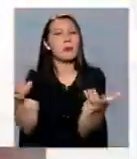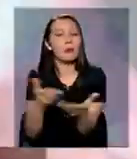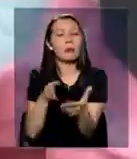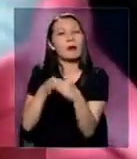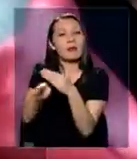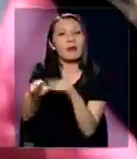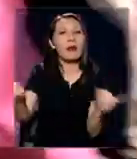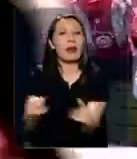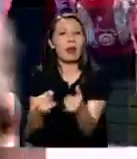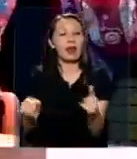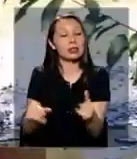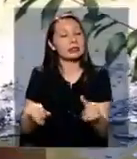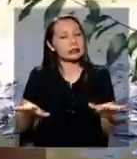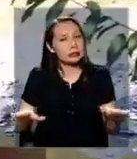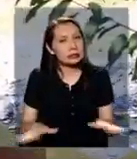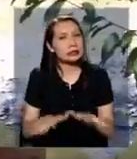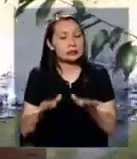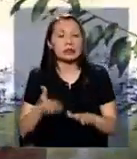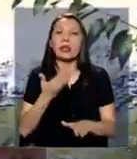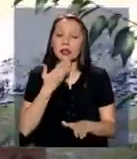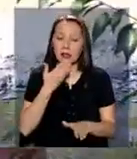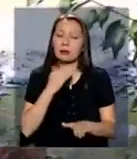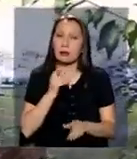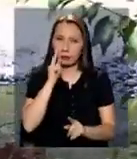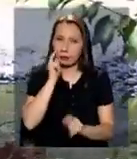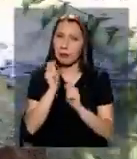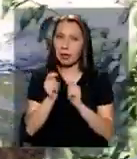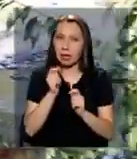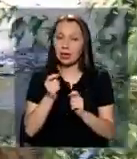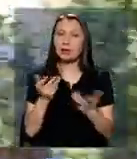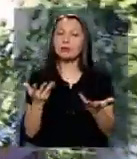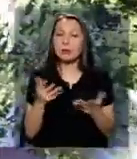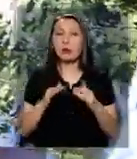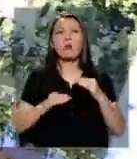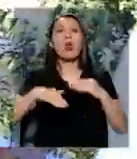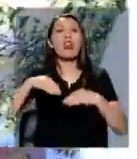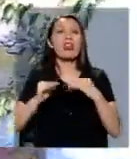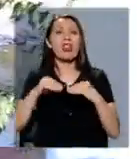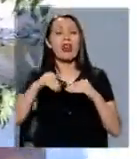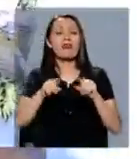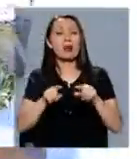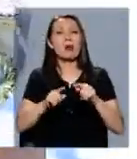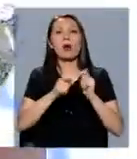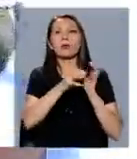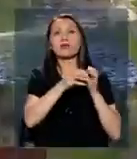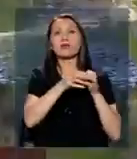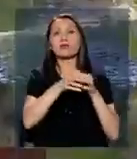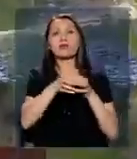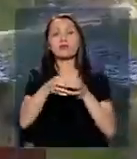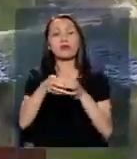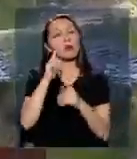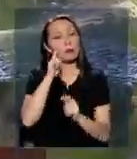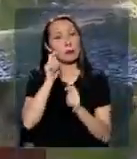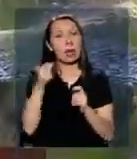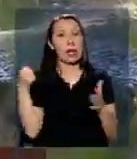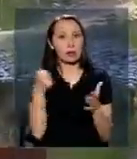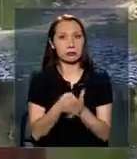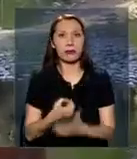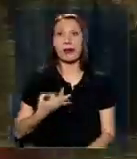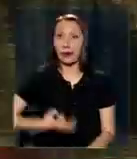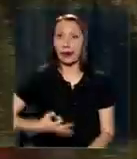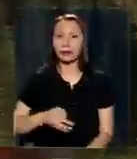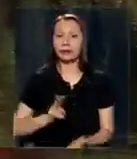a su jardín. Esfuerzo que implicaba también un claro riesgo debido al inestable sistema de transporte. Temían un accidente y tenían